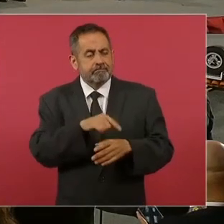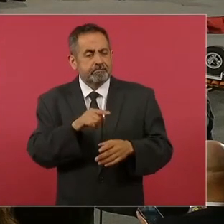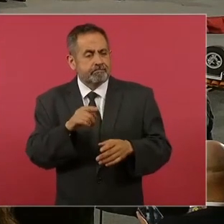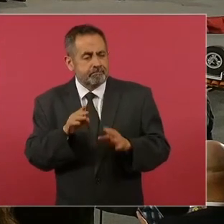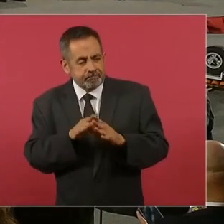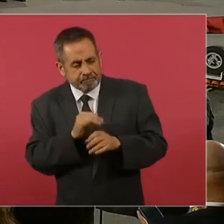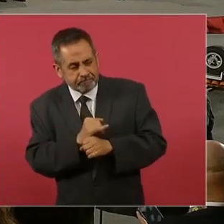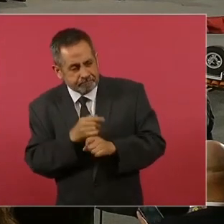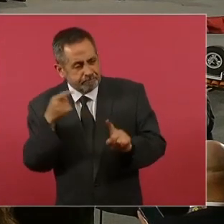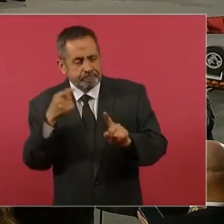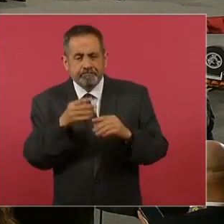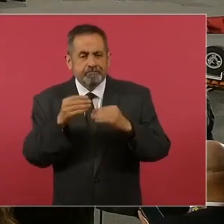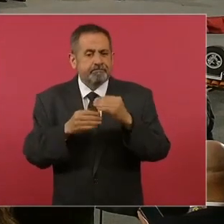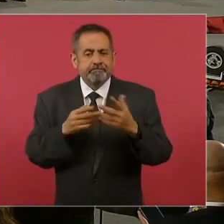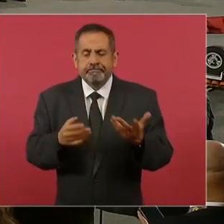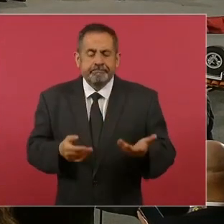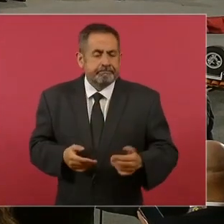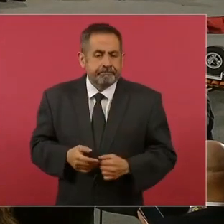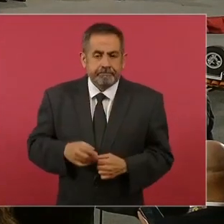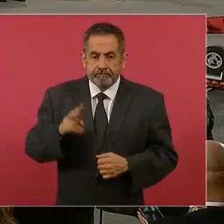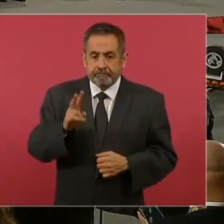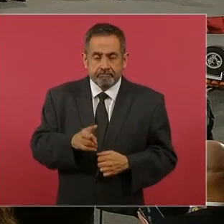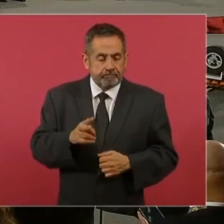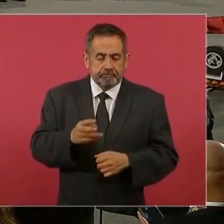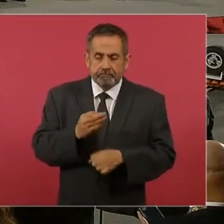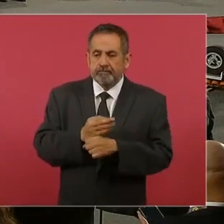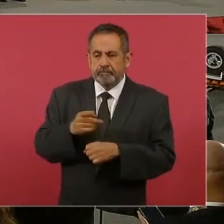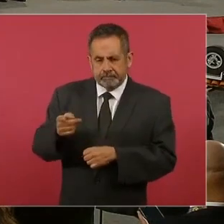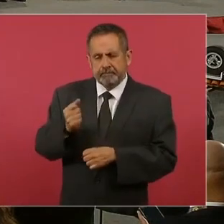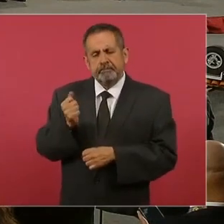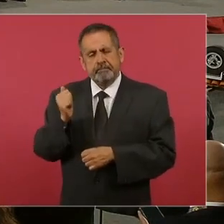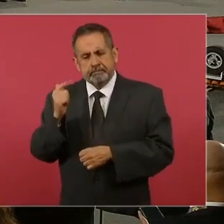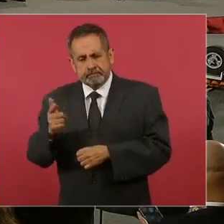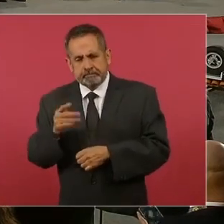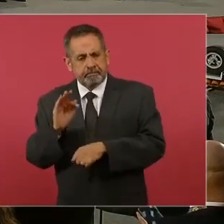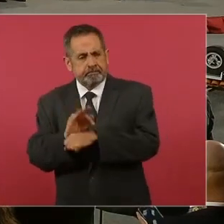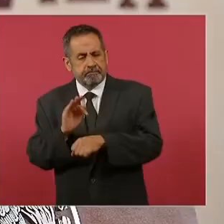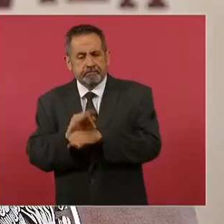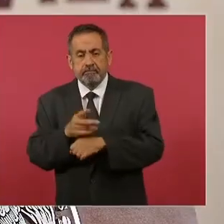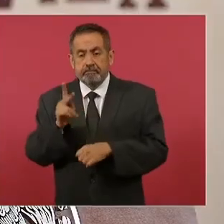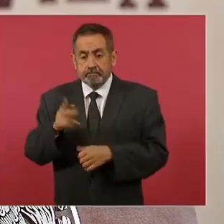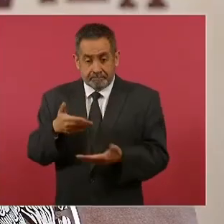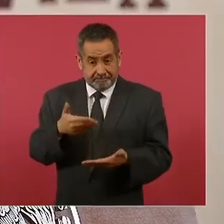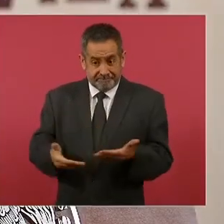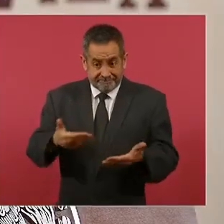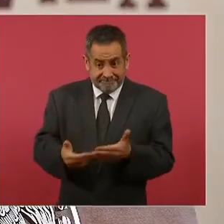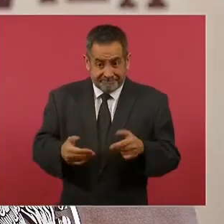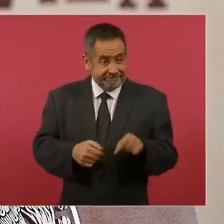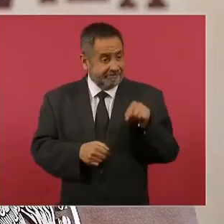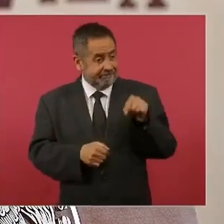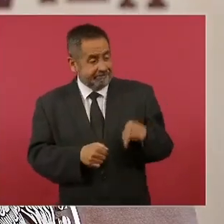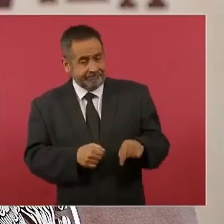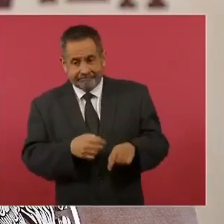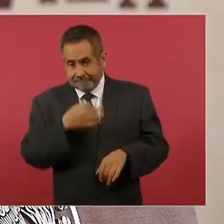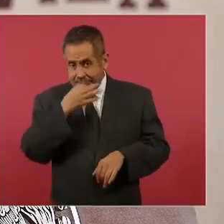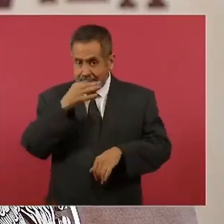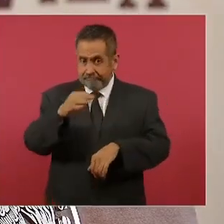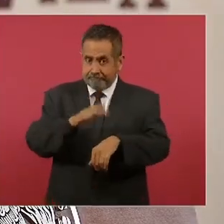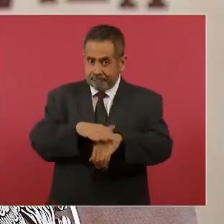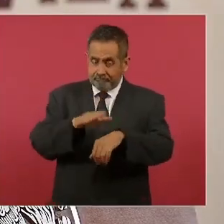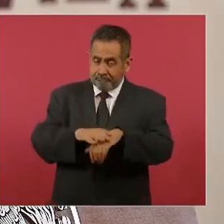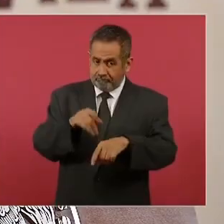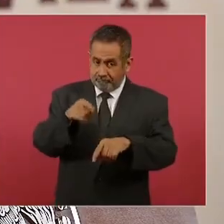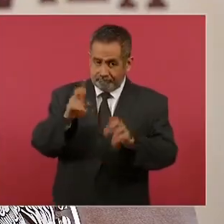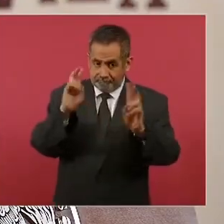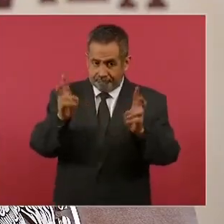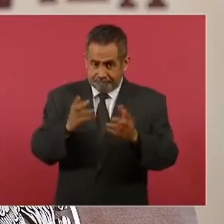que afortunadamente han dado resultado para defender la hacienda pública. Sin embargo, hoy queremos poner este tema